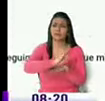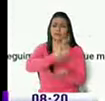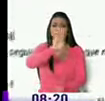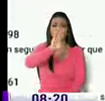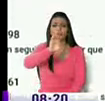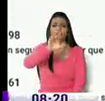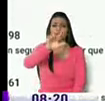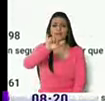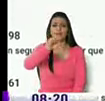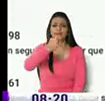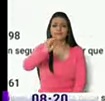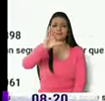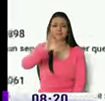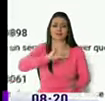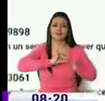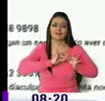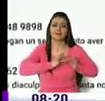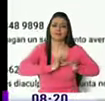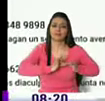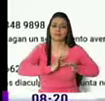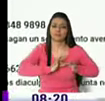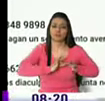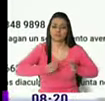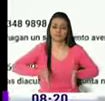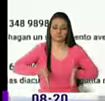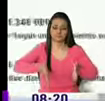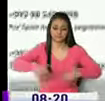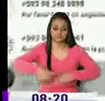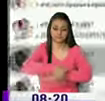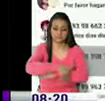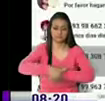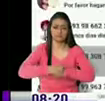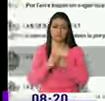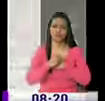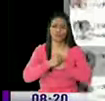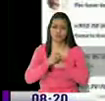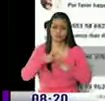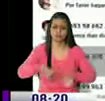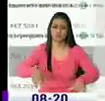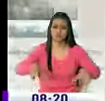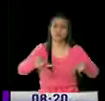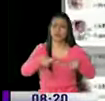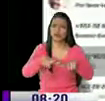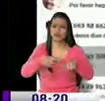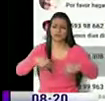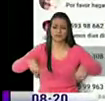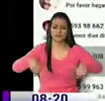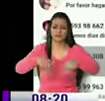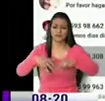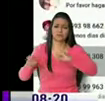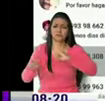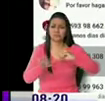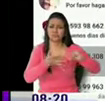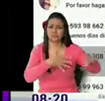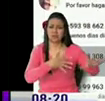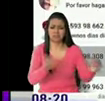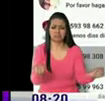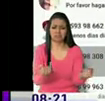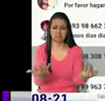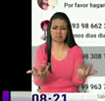Calderón, ubicado en la calle Amalia Uriguén, Santa Fe de Bogotá. Es un sector, terreno baldío, convertido